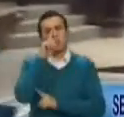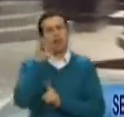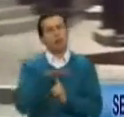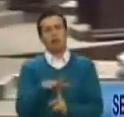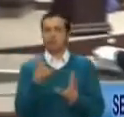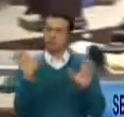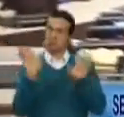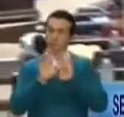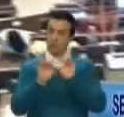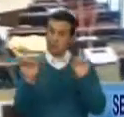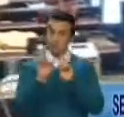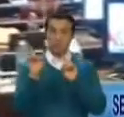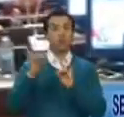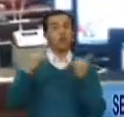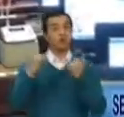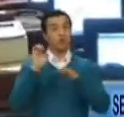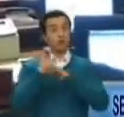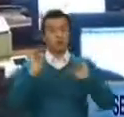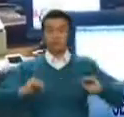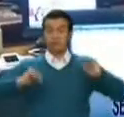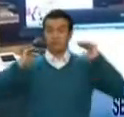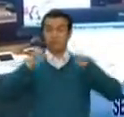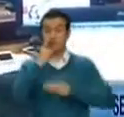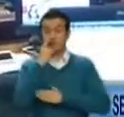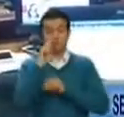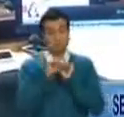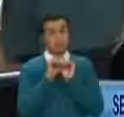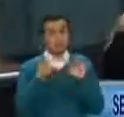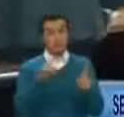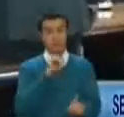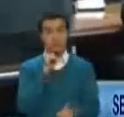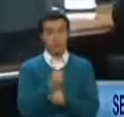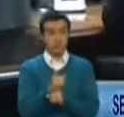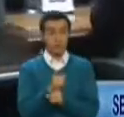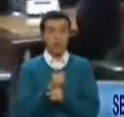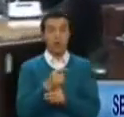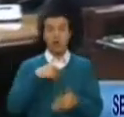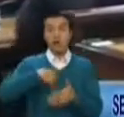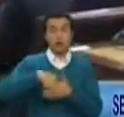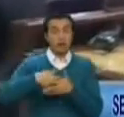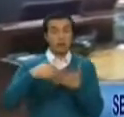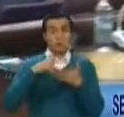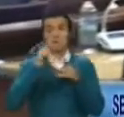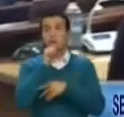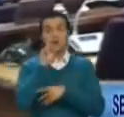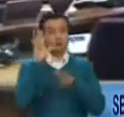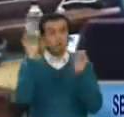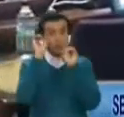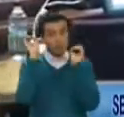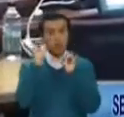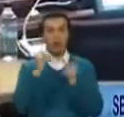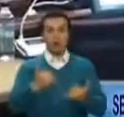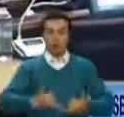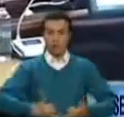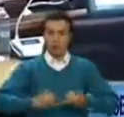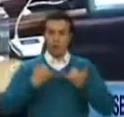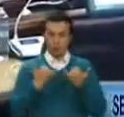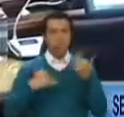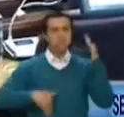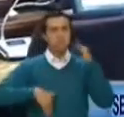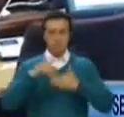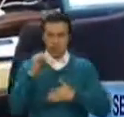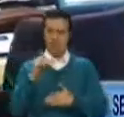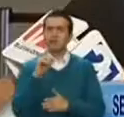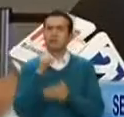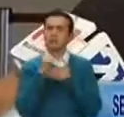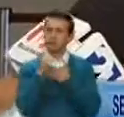últimos años ha liderado la inversión en proyectos de interés general. Y aunque nunca estuvo impedido de hacerlo el sector privado, las ventajas establecidas buscan